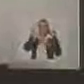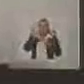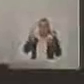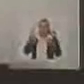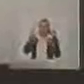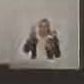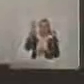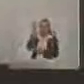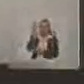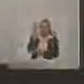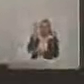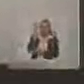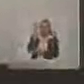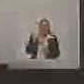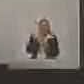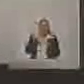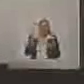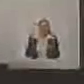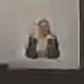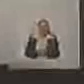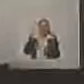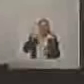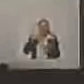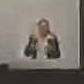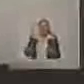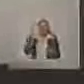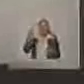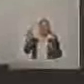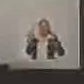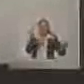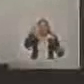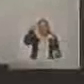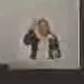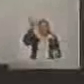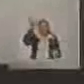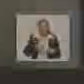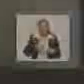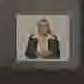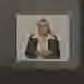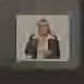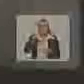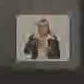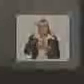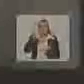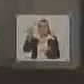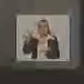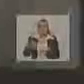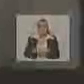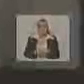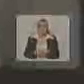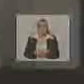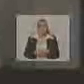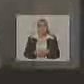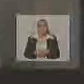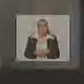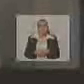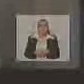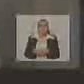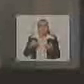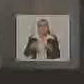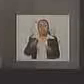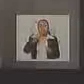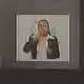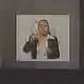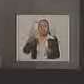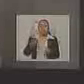espacios públicos que en este momento se encuentran completamente abandonados en nuestra... Gracias. En uso de la voz,